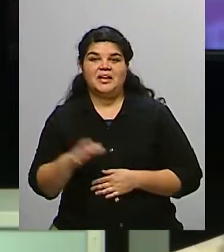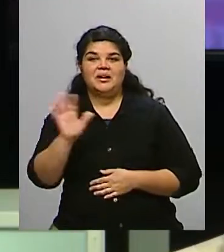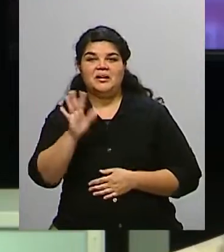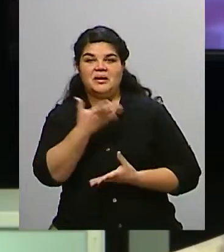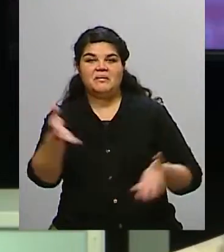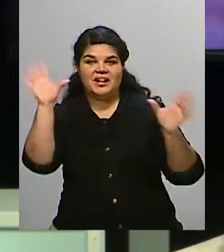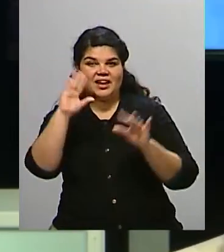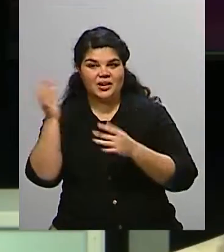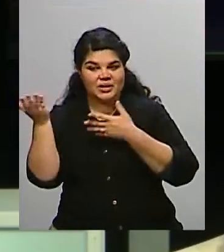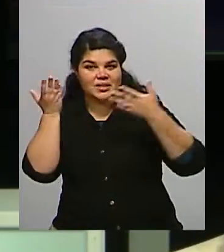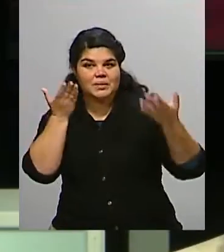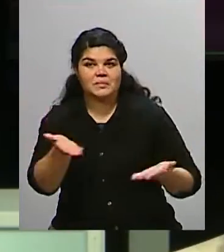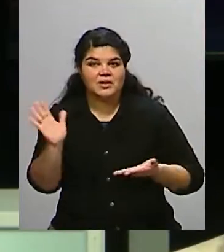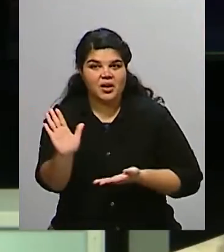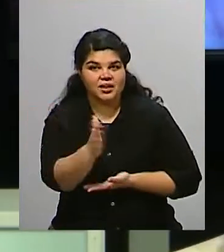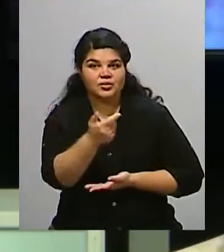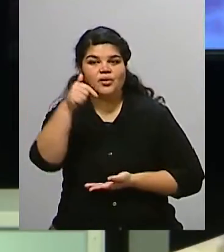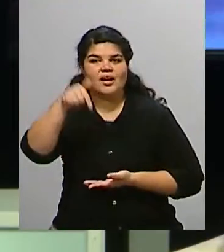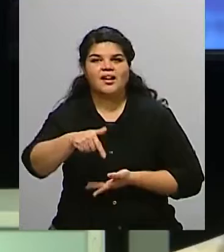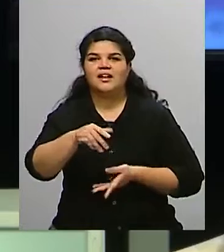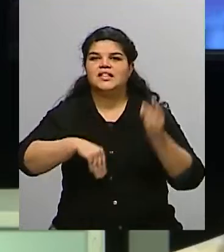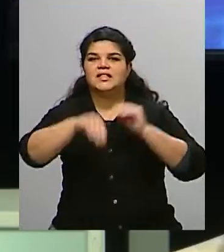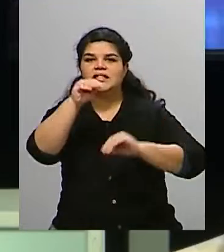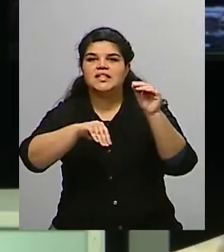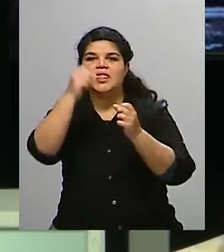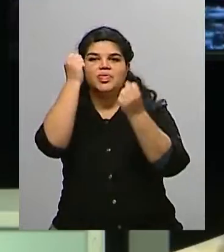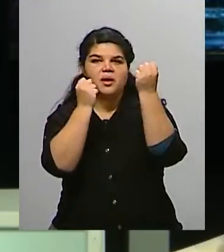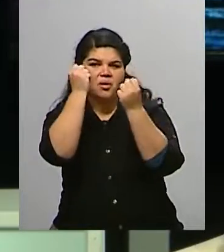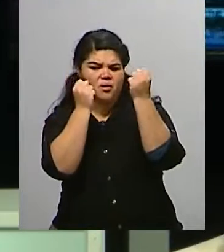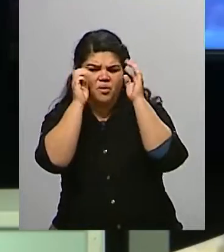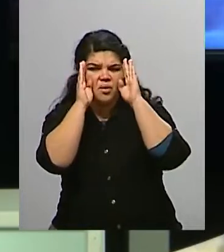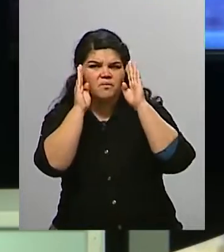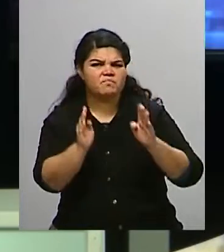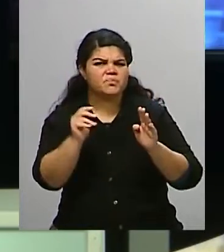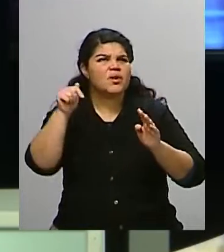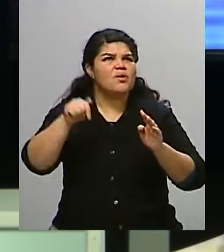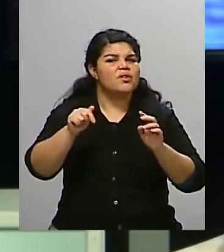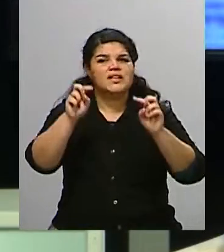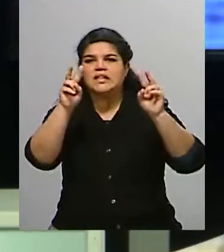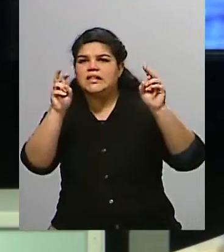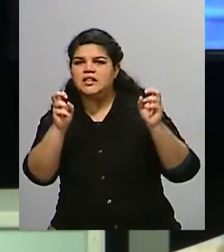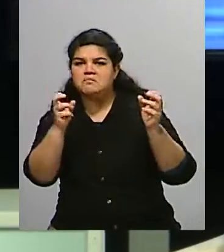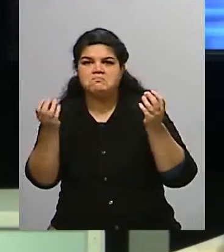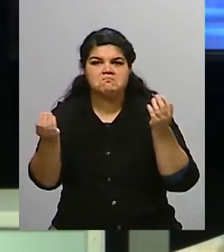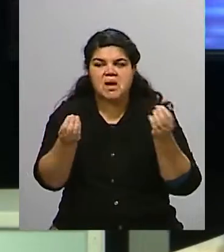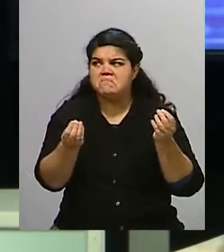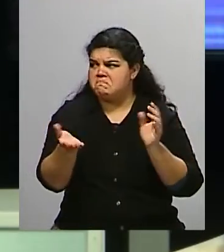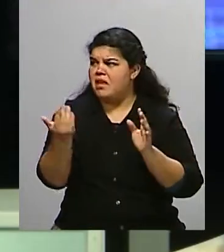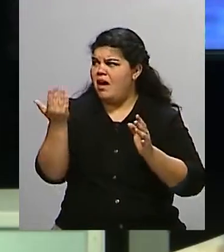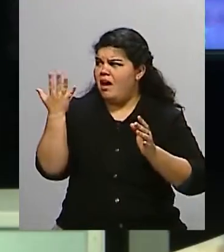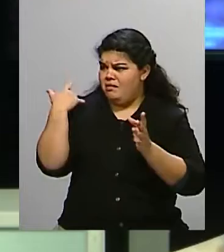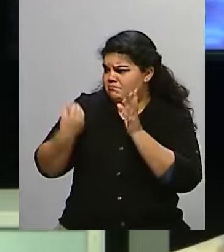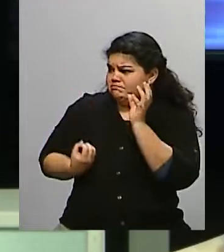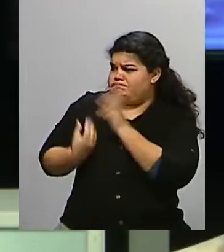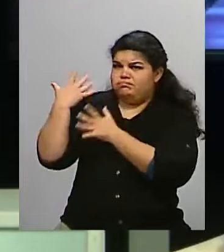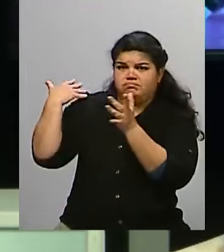tal? Muy buenas noches. Bienvenidos, bienvenidas a esta edición de Chat Económico. Vamos a tocar un tema que existe desde siempre, pero digamos